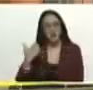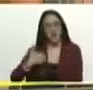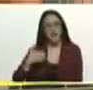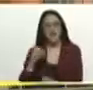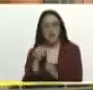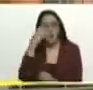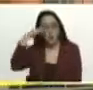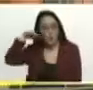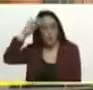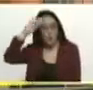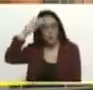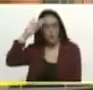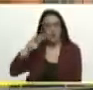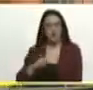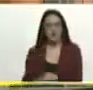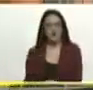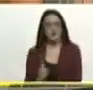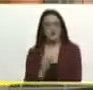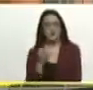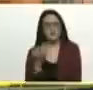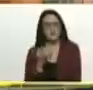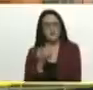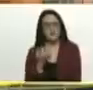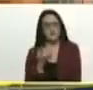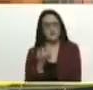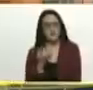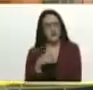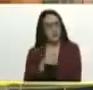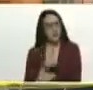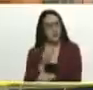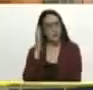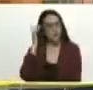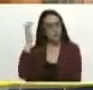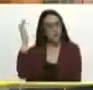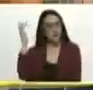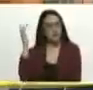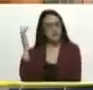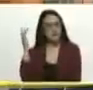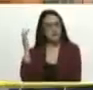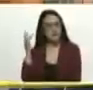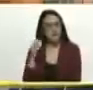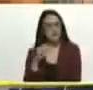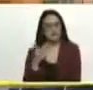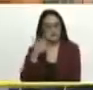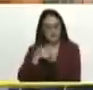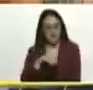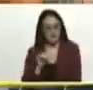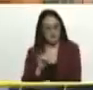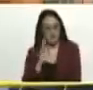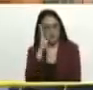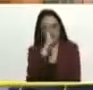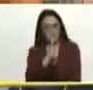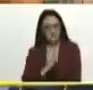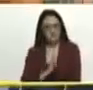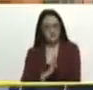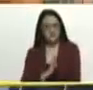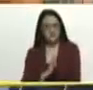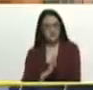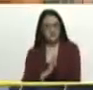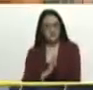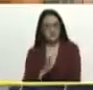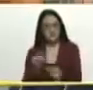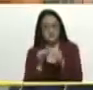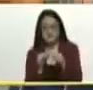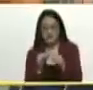Cuba. Cuando en realidad, nuestro único sueño era ser Brasil, querer que Brasil siguiese